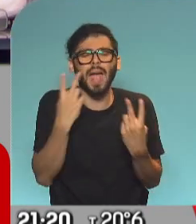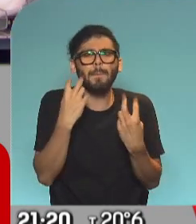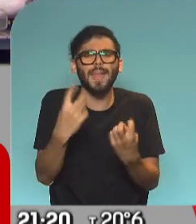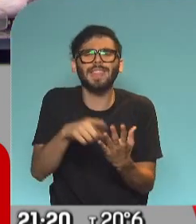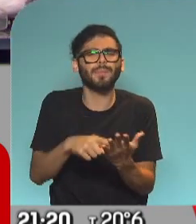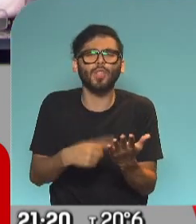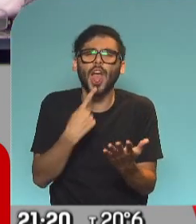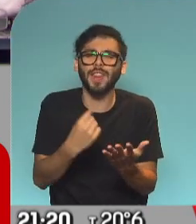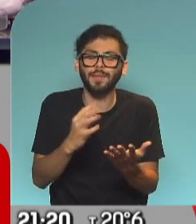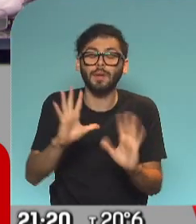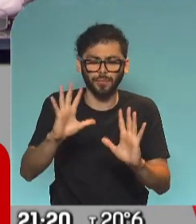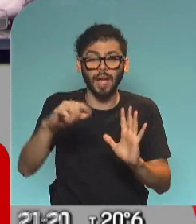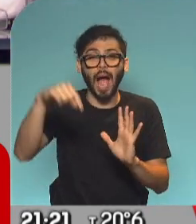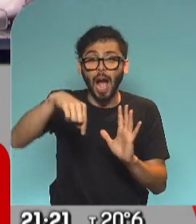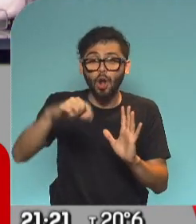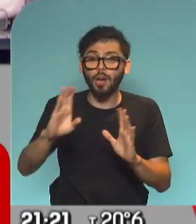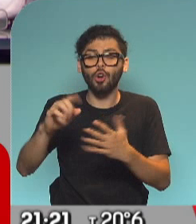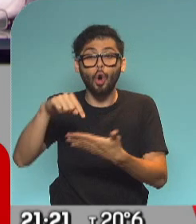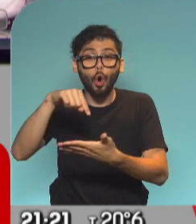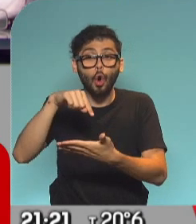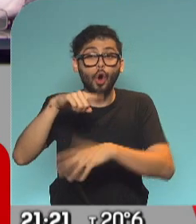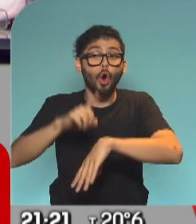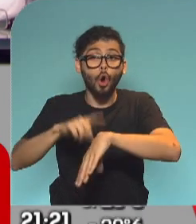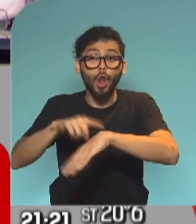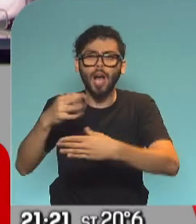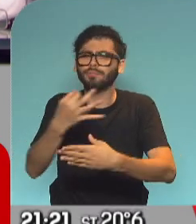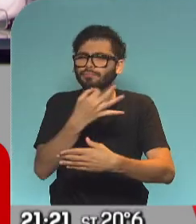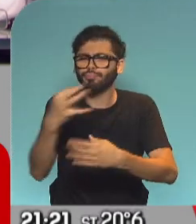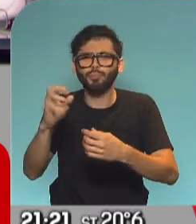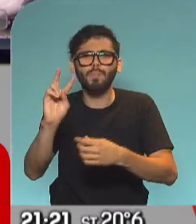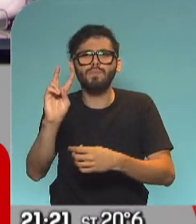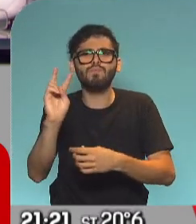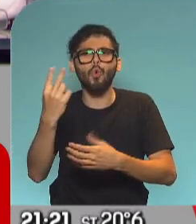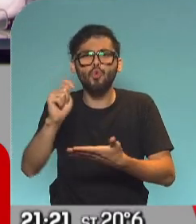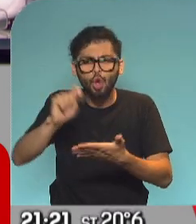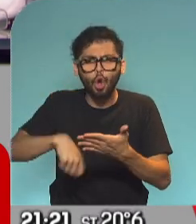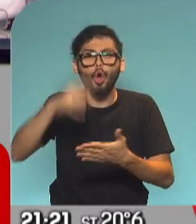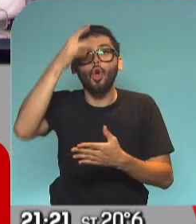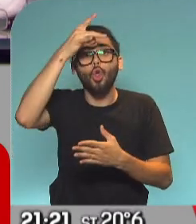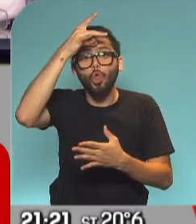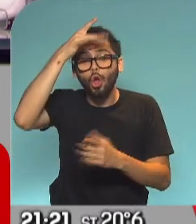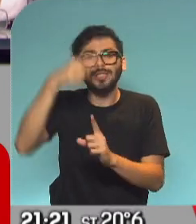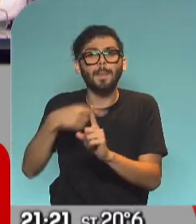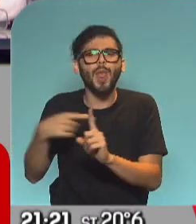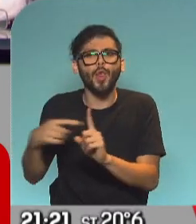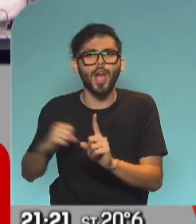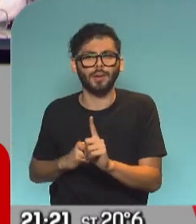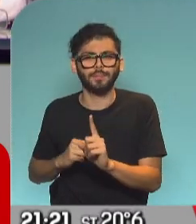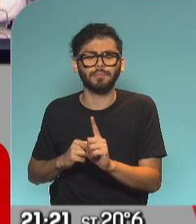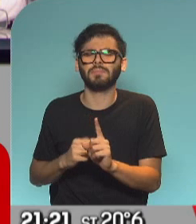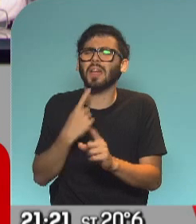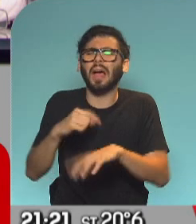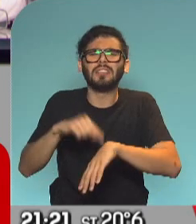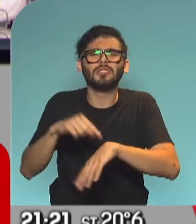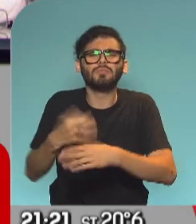que en el momento, la hora constatada de la muerte es las 12 del mediodía. ¿Qué significa hora constatada? Que en ese momento comprobaron